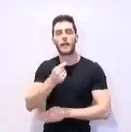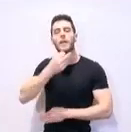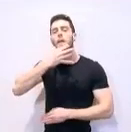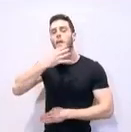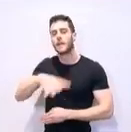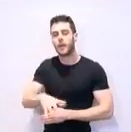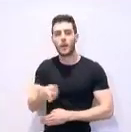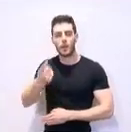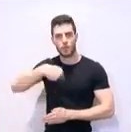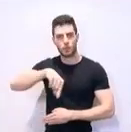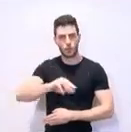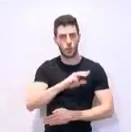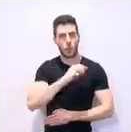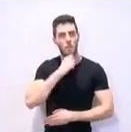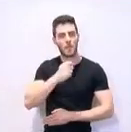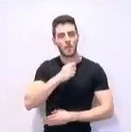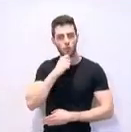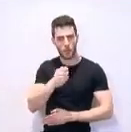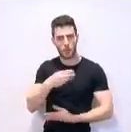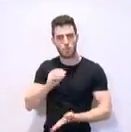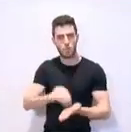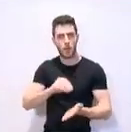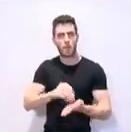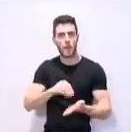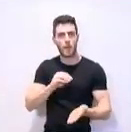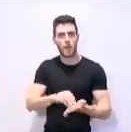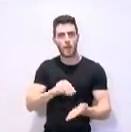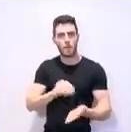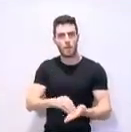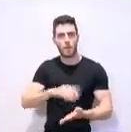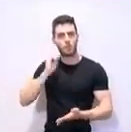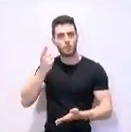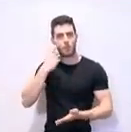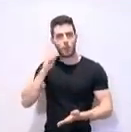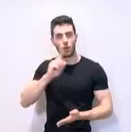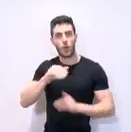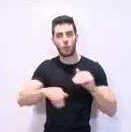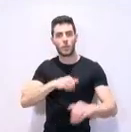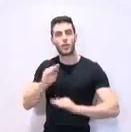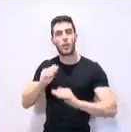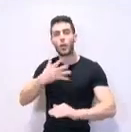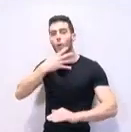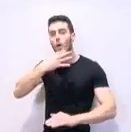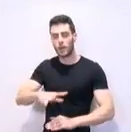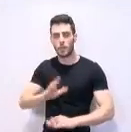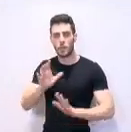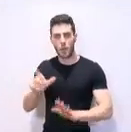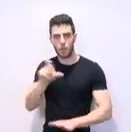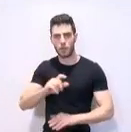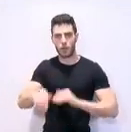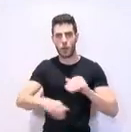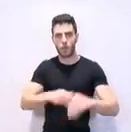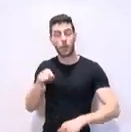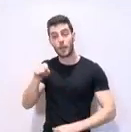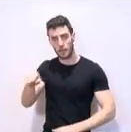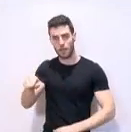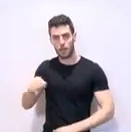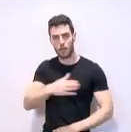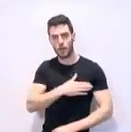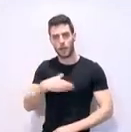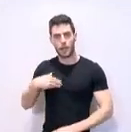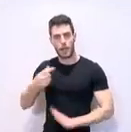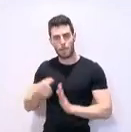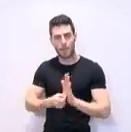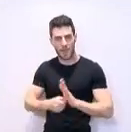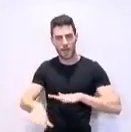Ustedes, señores del Partido Socialista, muchas veces no se enteran de quiénes les votan. Pero la gente que les vota quiere que se tomen medidas